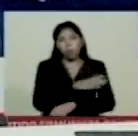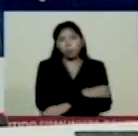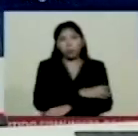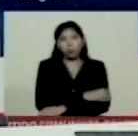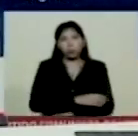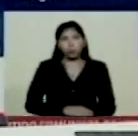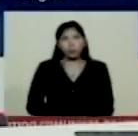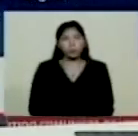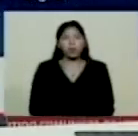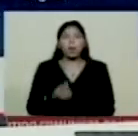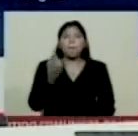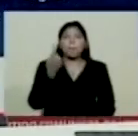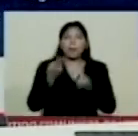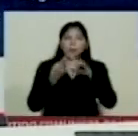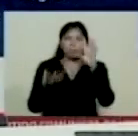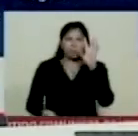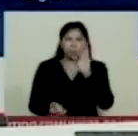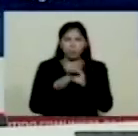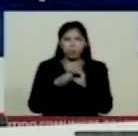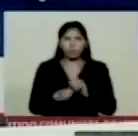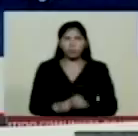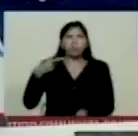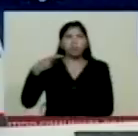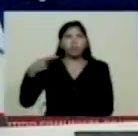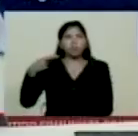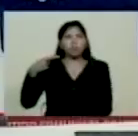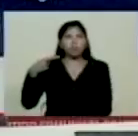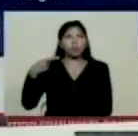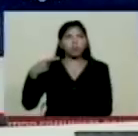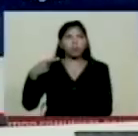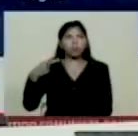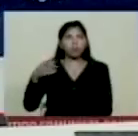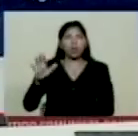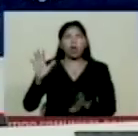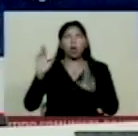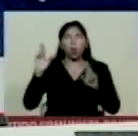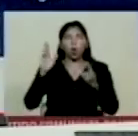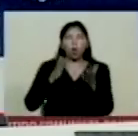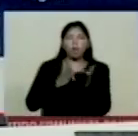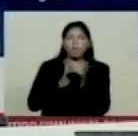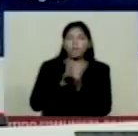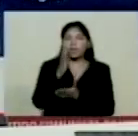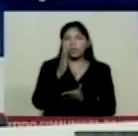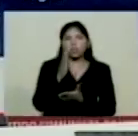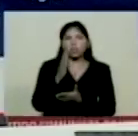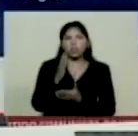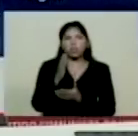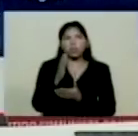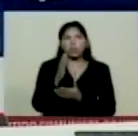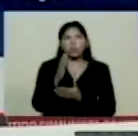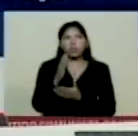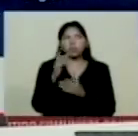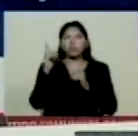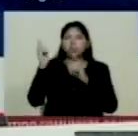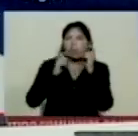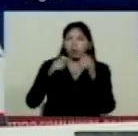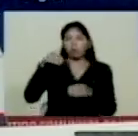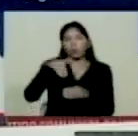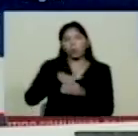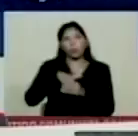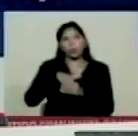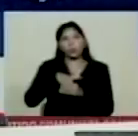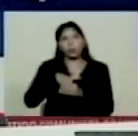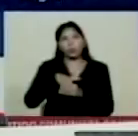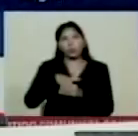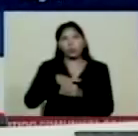Primera conclusión, se recompone para siempre el voto chavista. El voto chavista, el voto